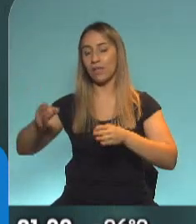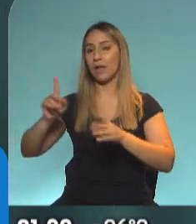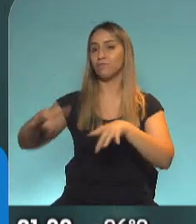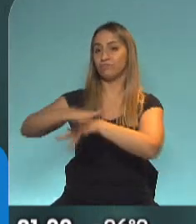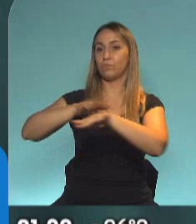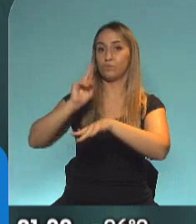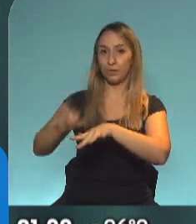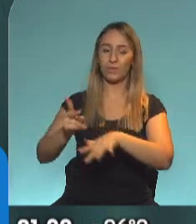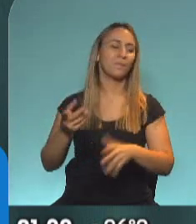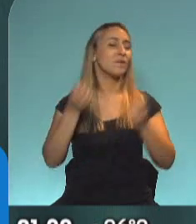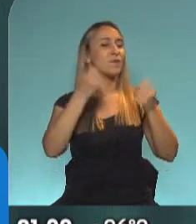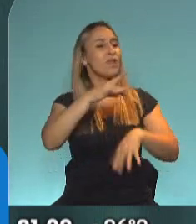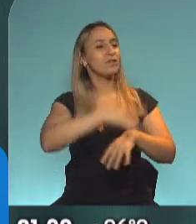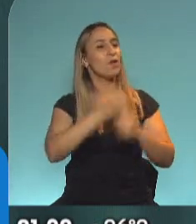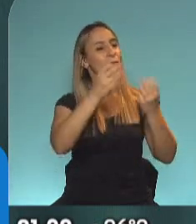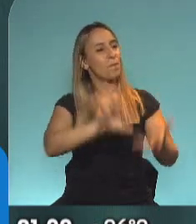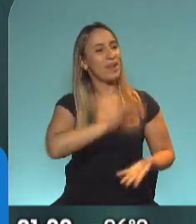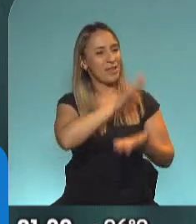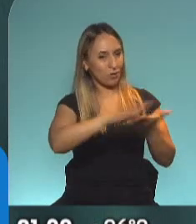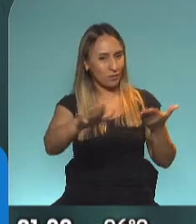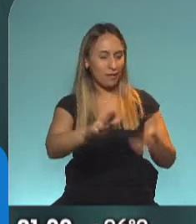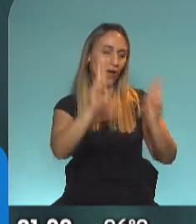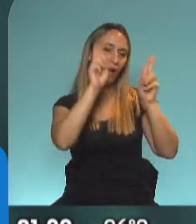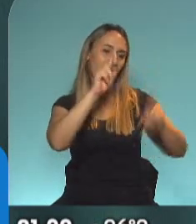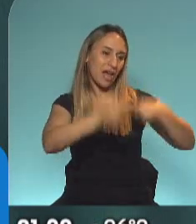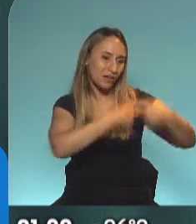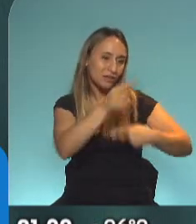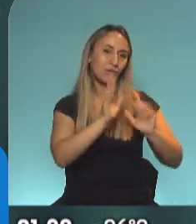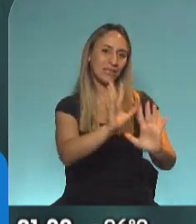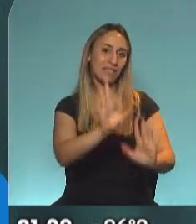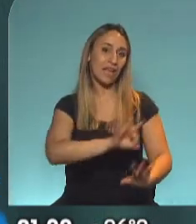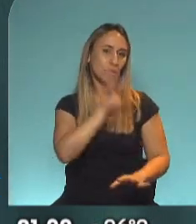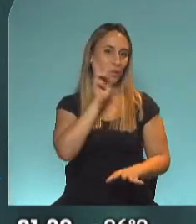placer tenerlo siempre día a día aquí y ojalá que así sea durante todo el 2021. Un gran abrazo. Un gusto, Ariel.